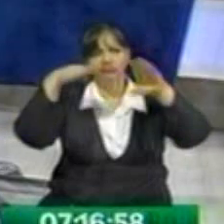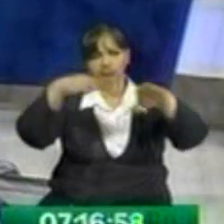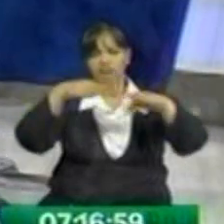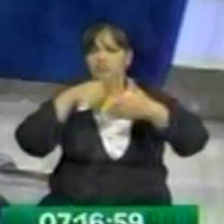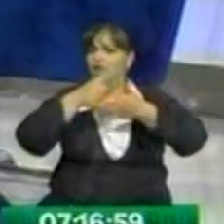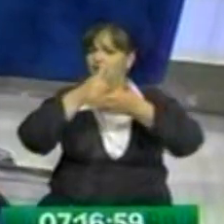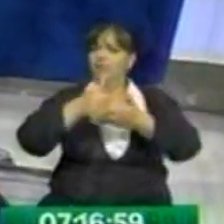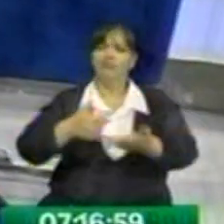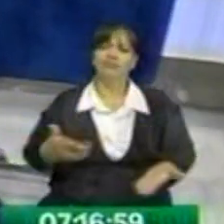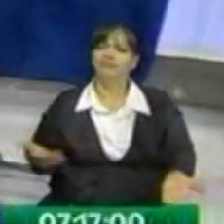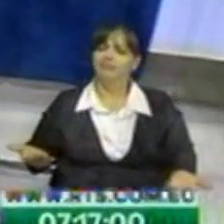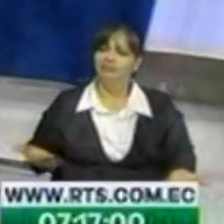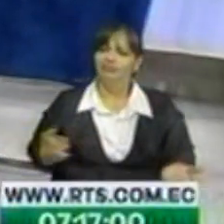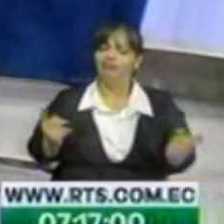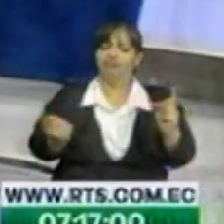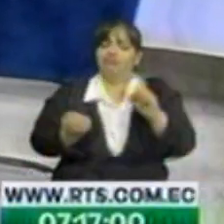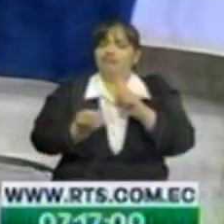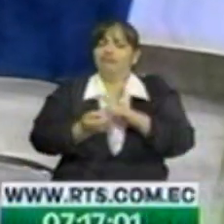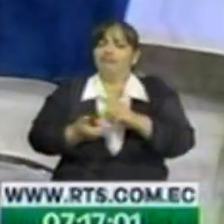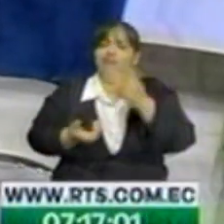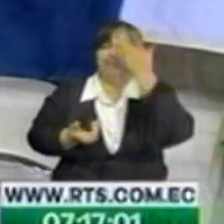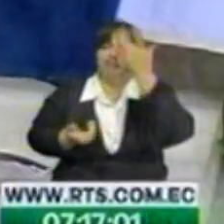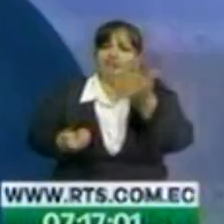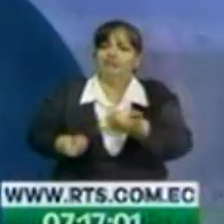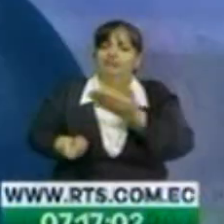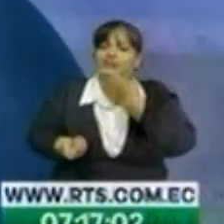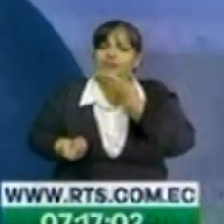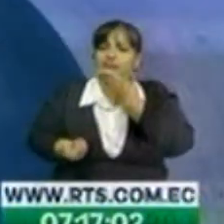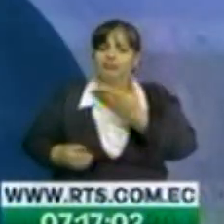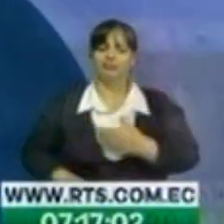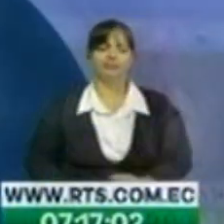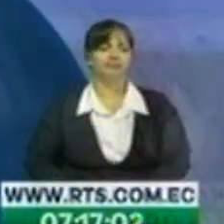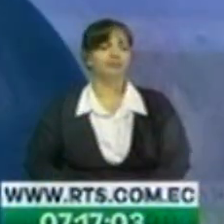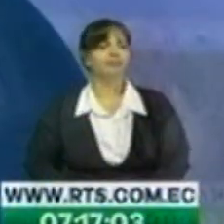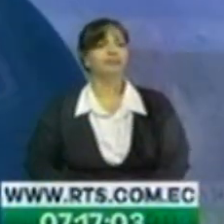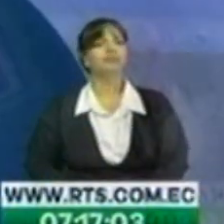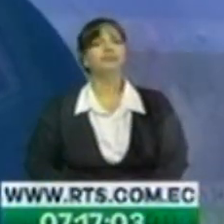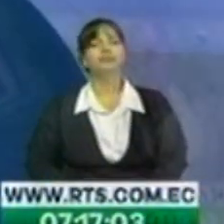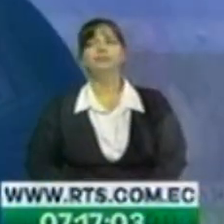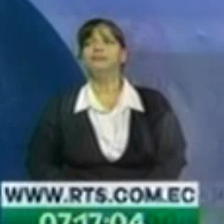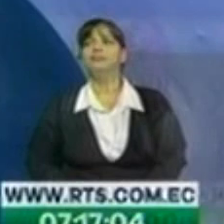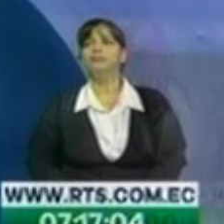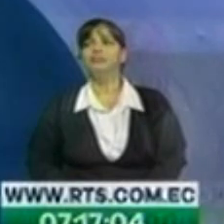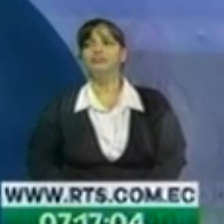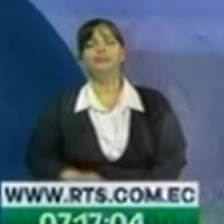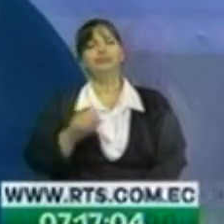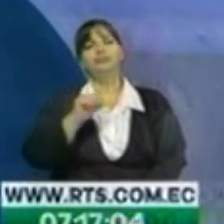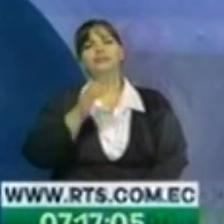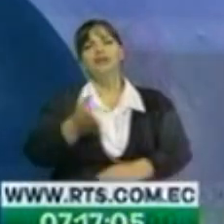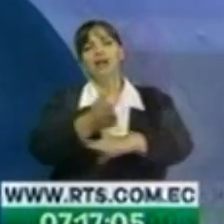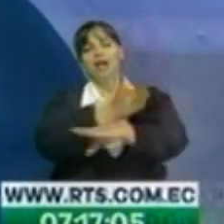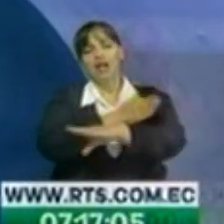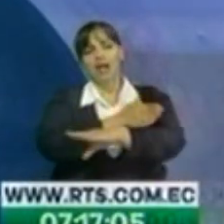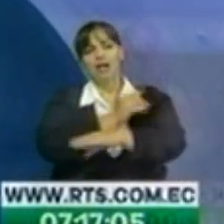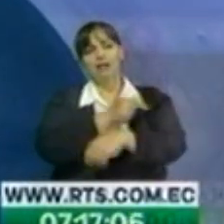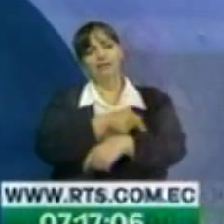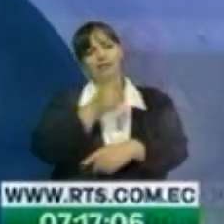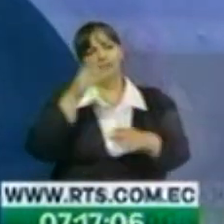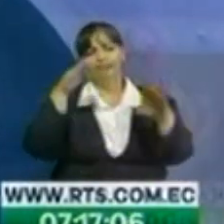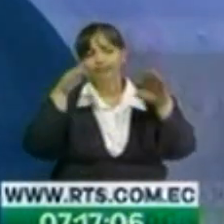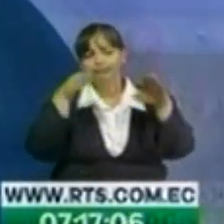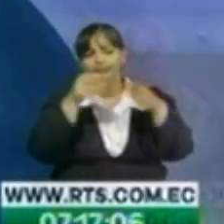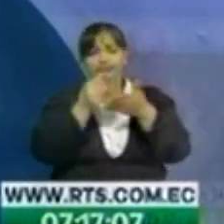efectivamente, dentro de nuestra política cultural hemos trazado una línea ambiciosa, pero que sabemos que